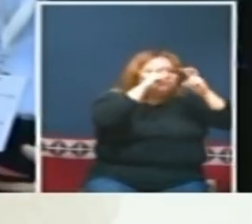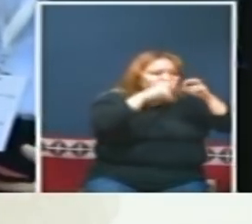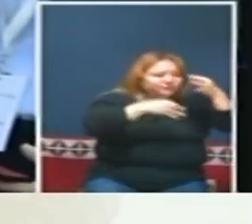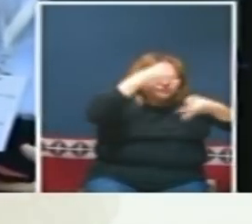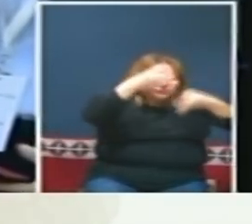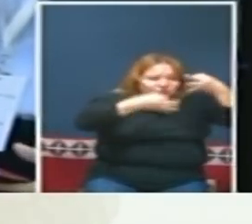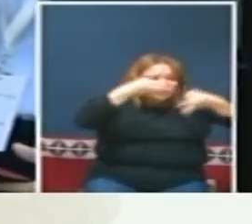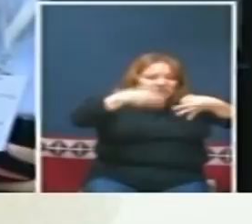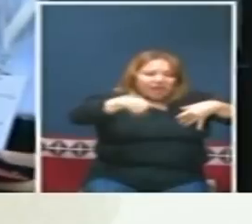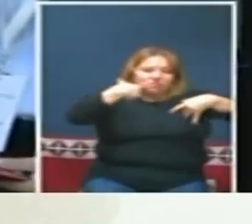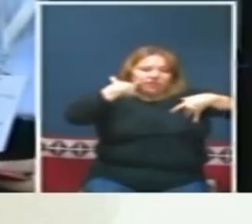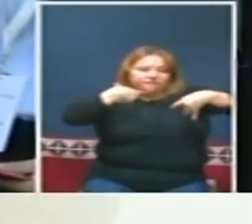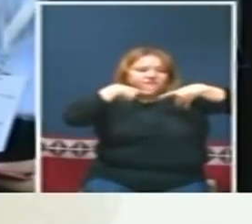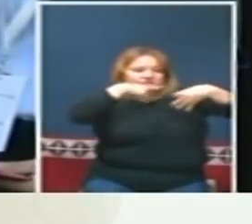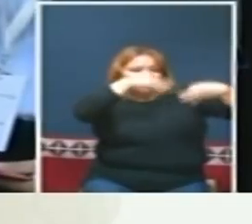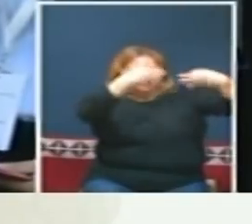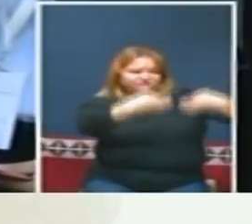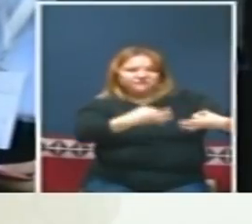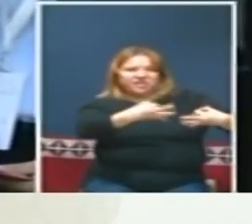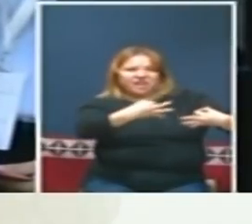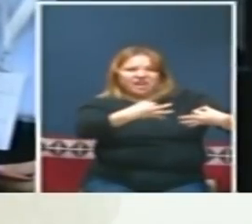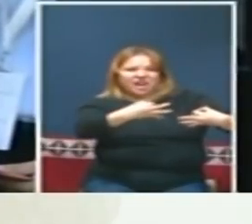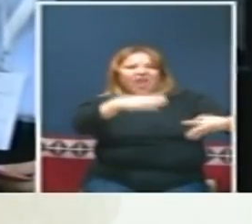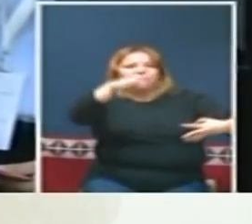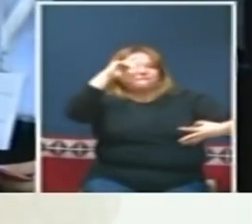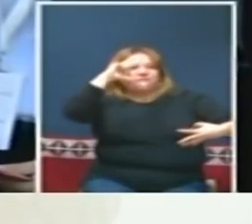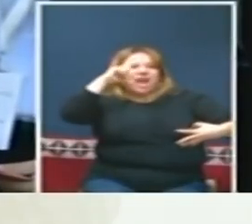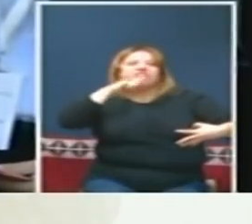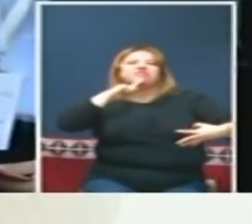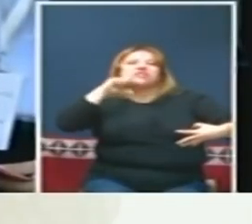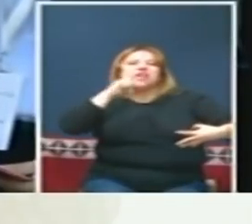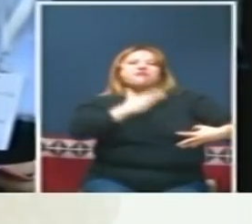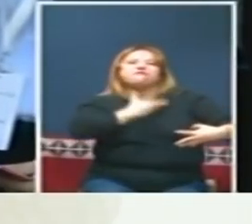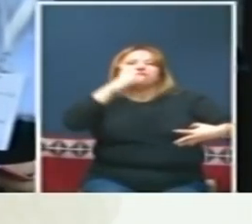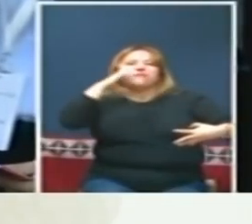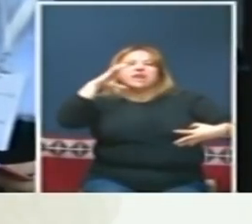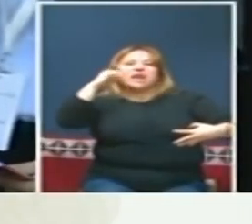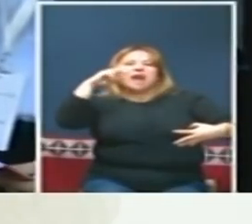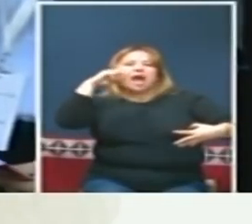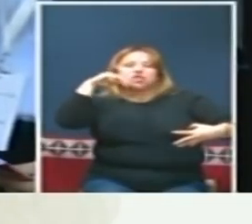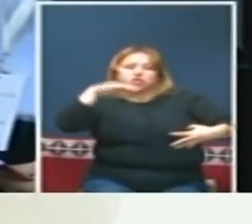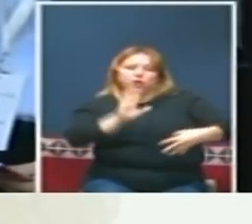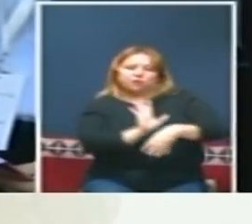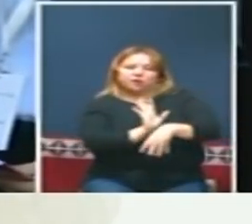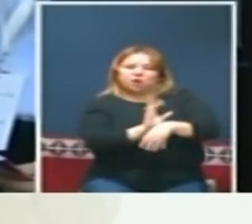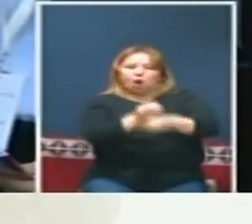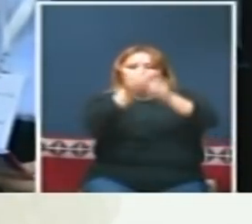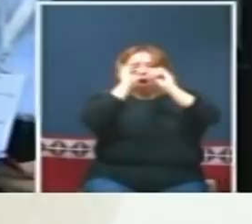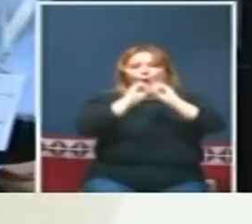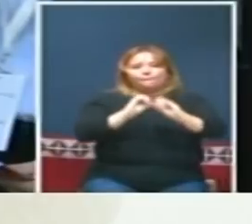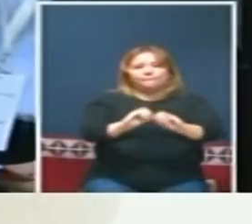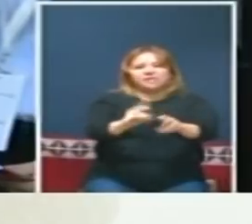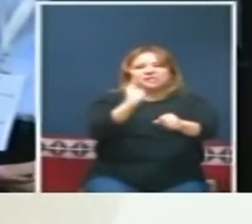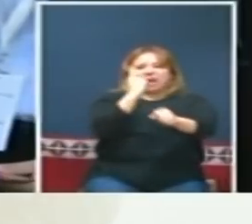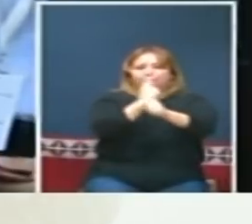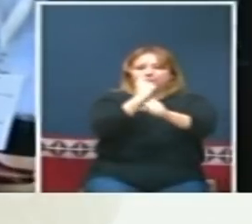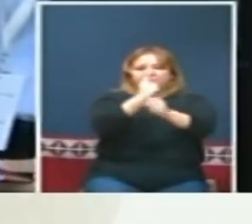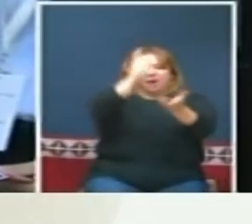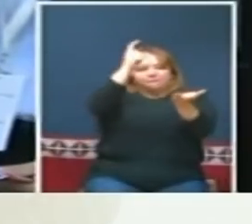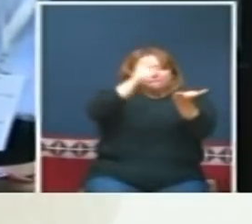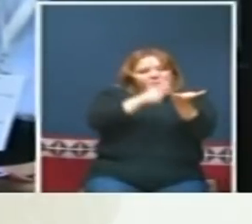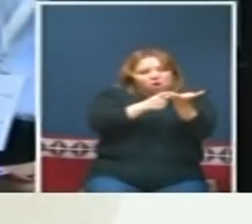definen propiamente la beatificación. Este proceso comienza con una primera etapa que se llama la positio